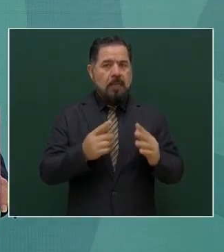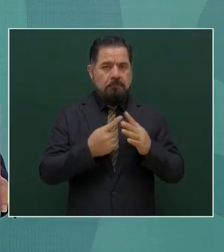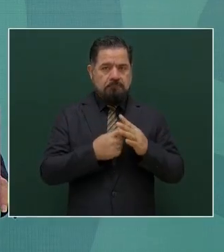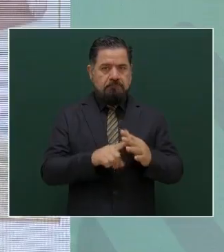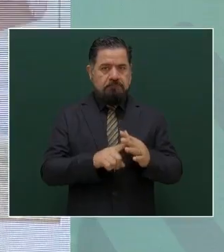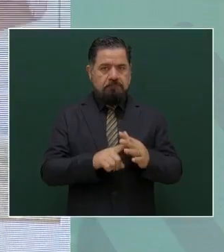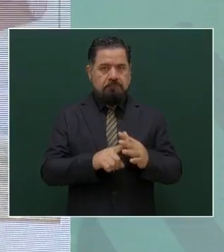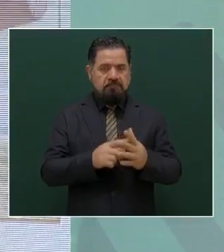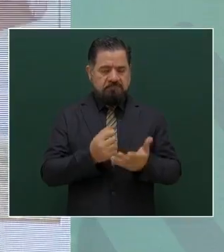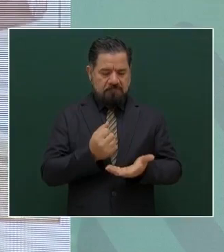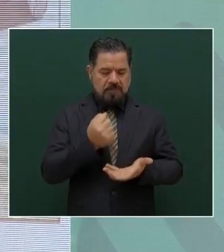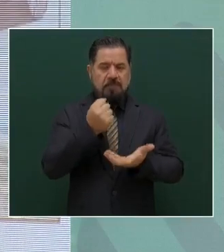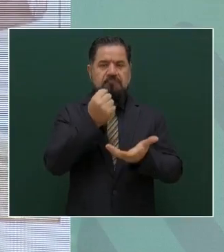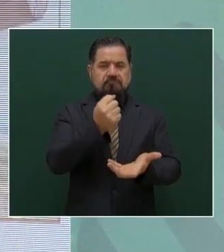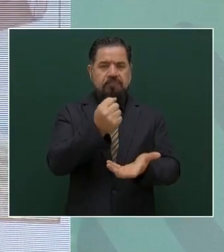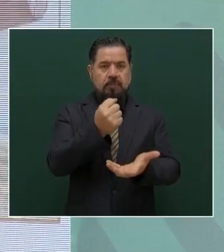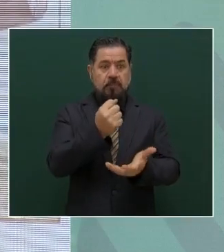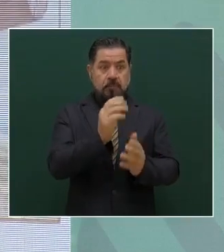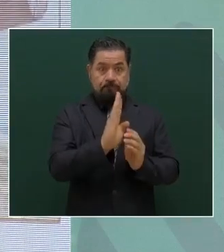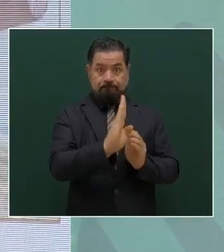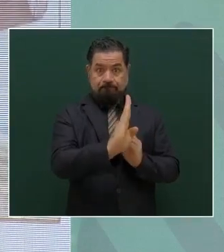manera directa los apoyos,